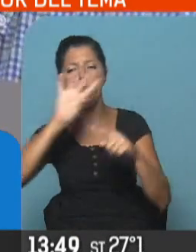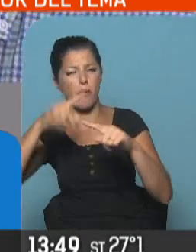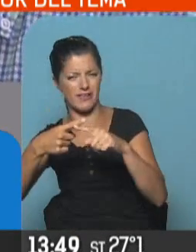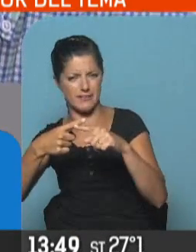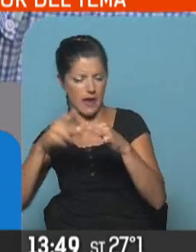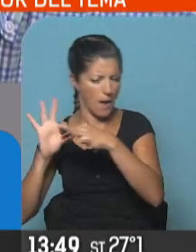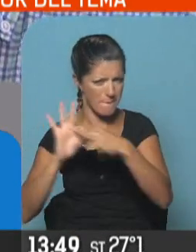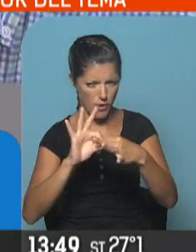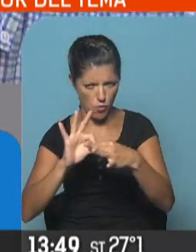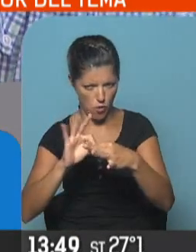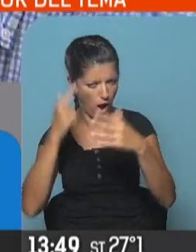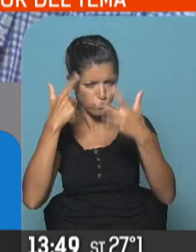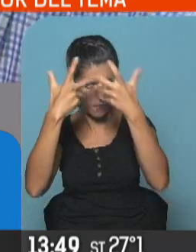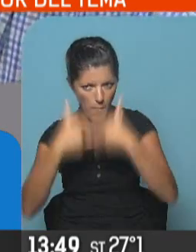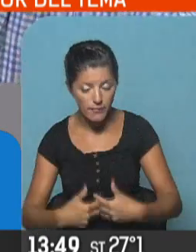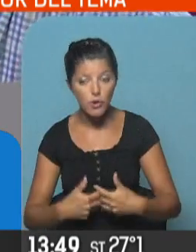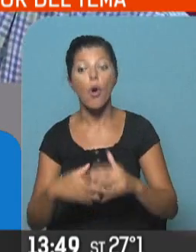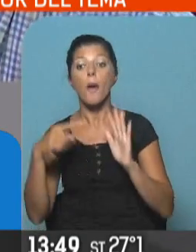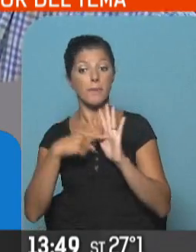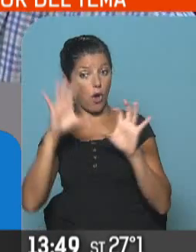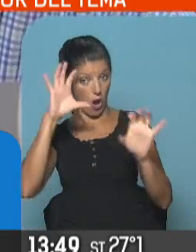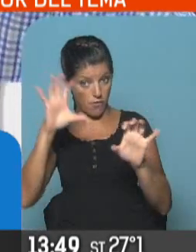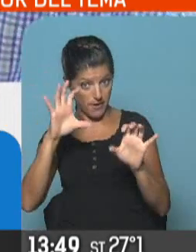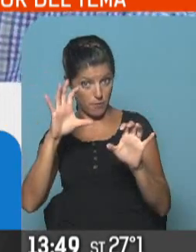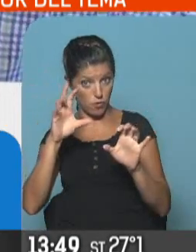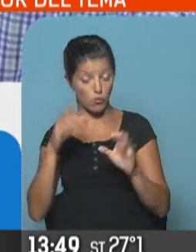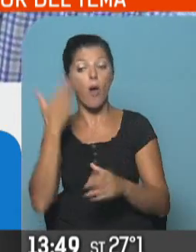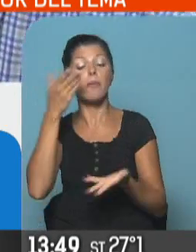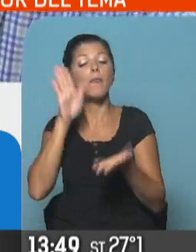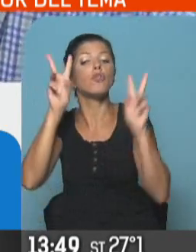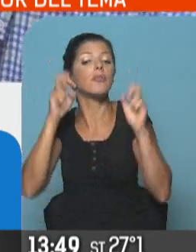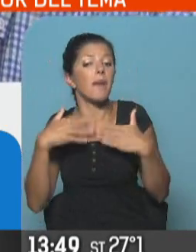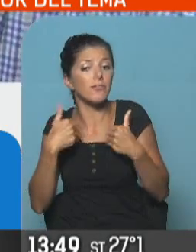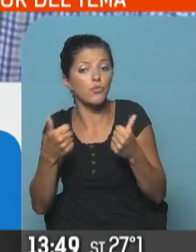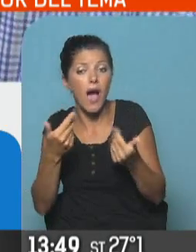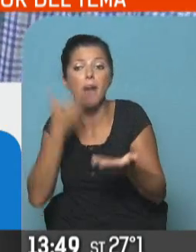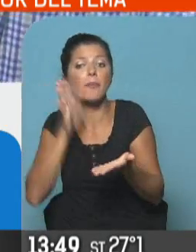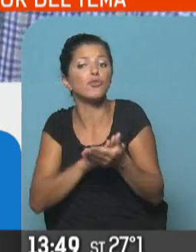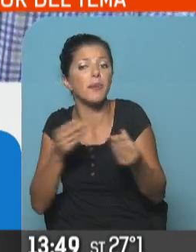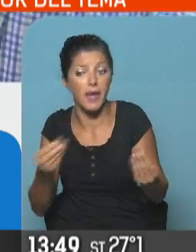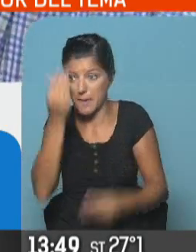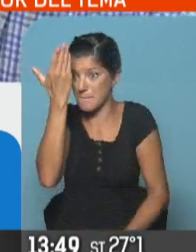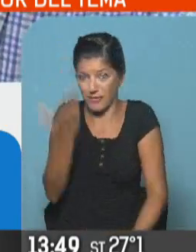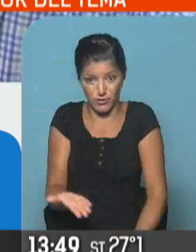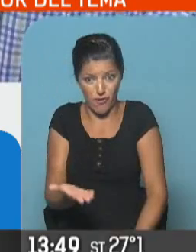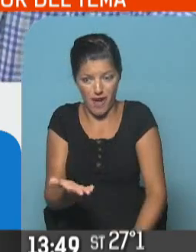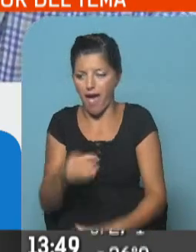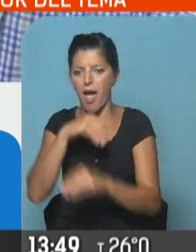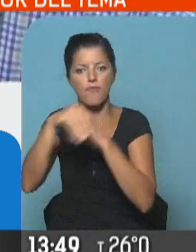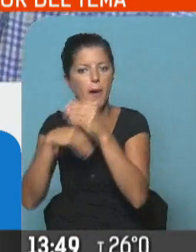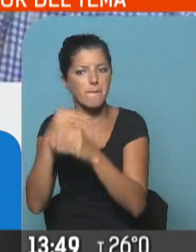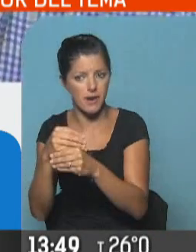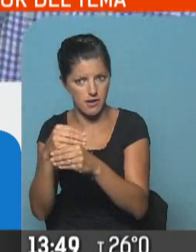y detrás, cuando uno está hablando de salud, no te olvides que hay personas, hay familias que son de carne y hueso, que